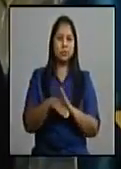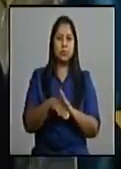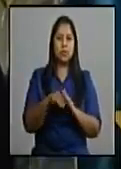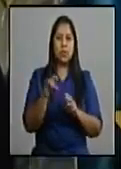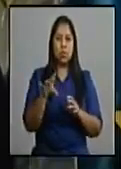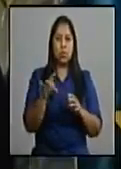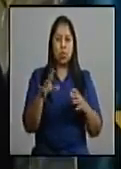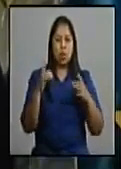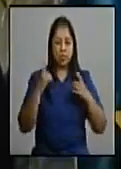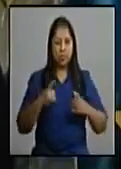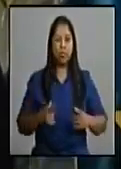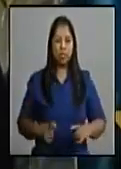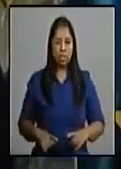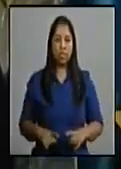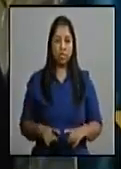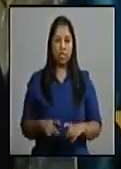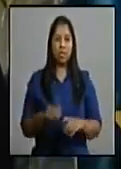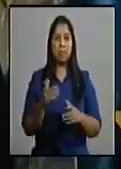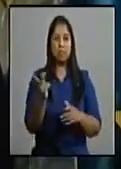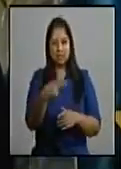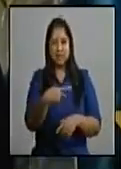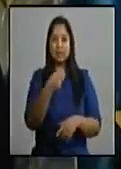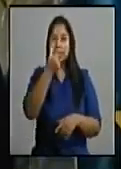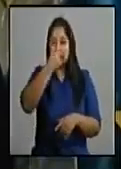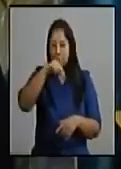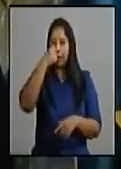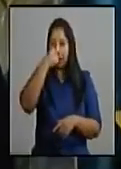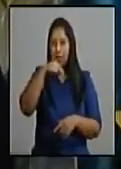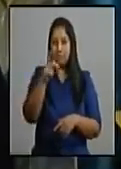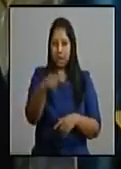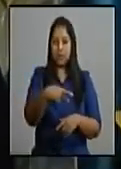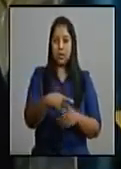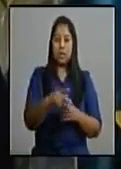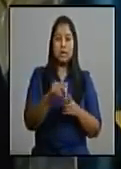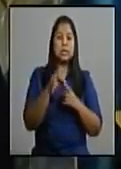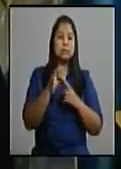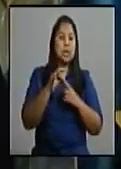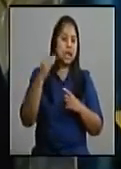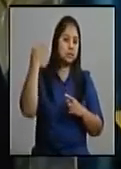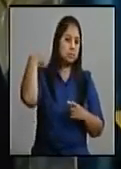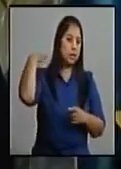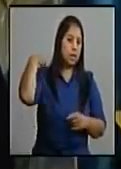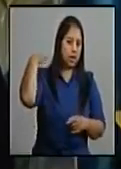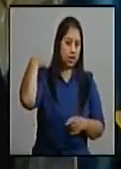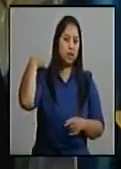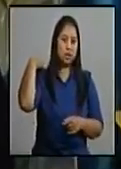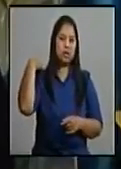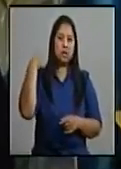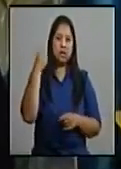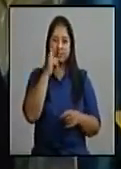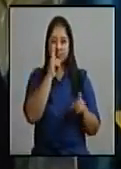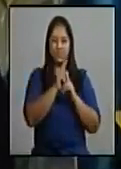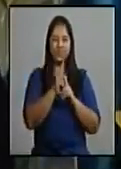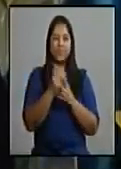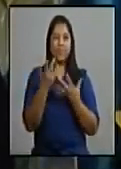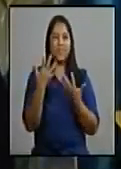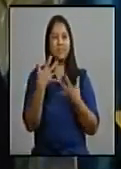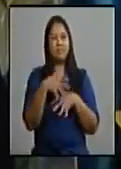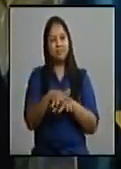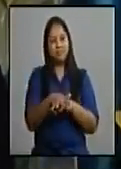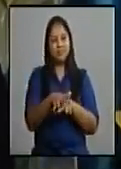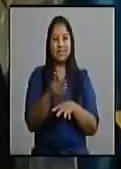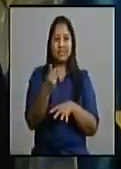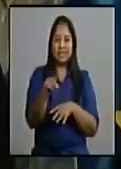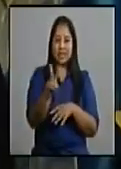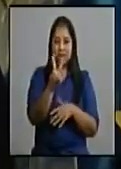pues, como una buena gripe, especialmente en la espalda. Y una mezcla